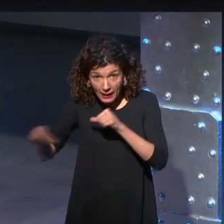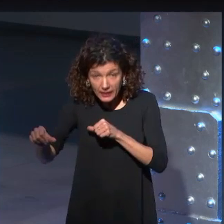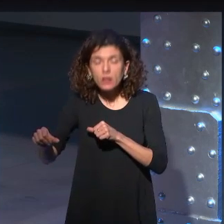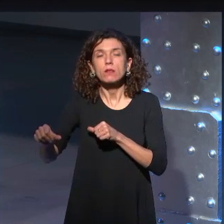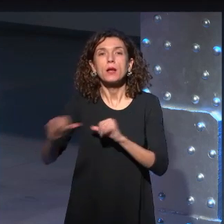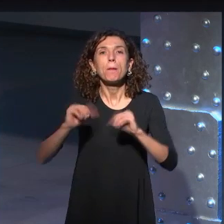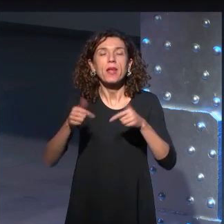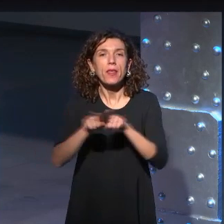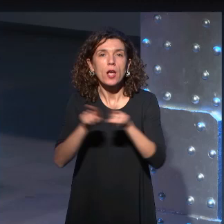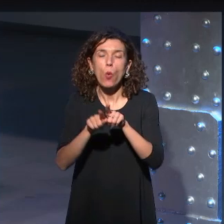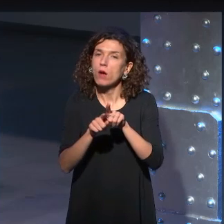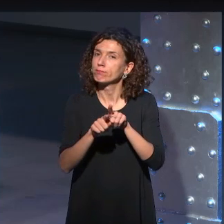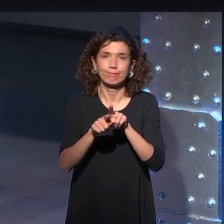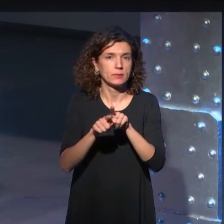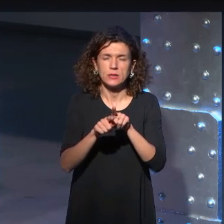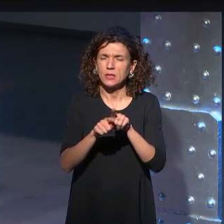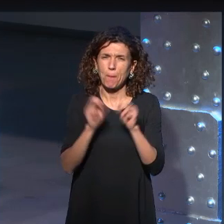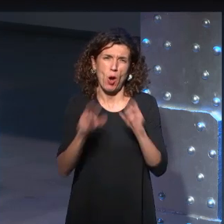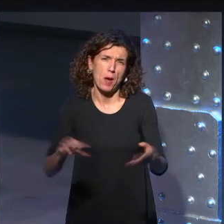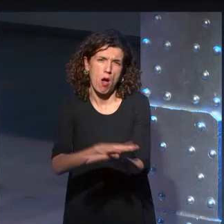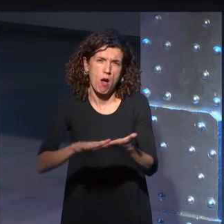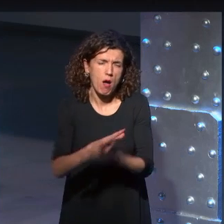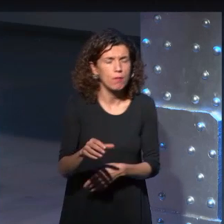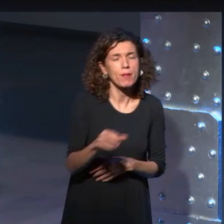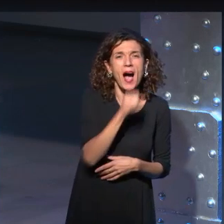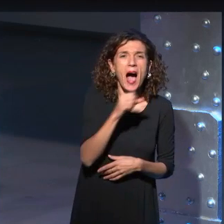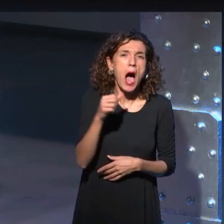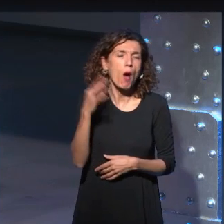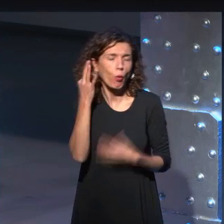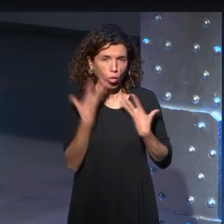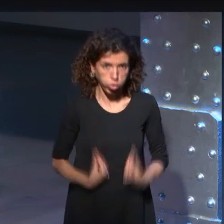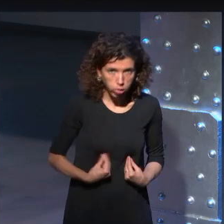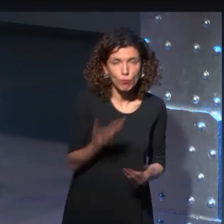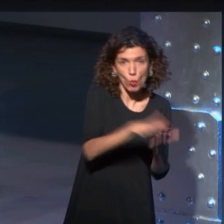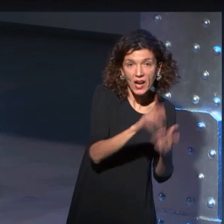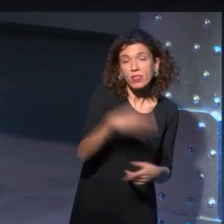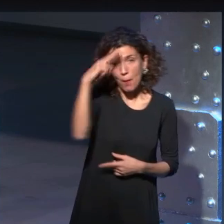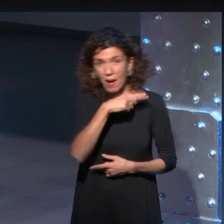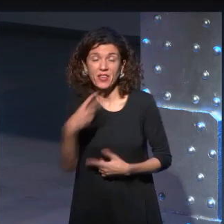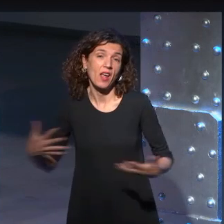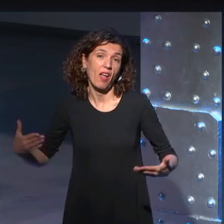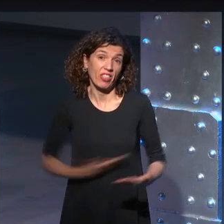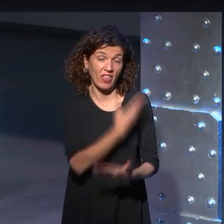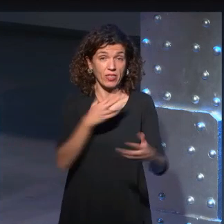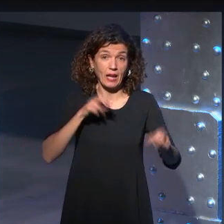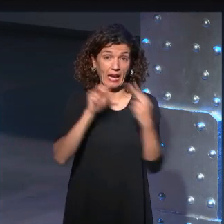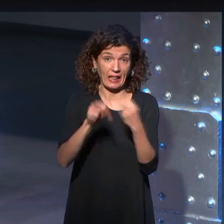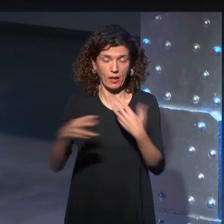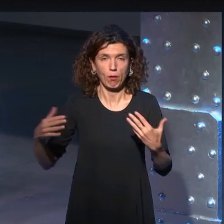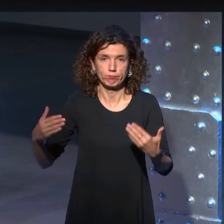ahí empieza un oleaje de muerte. La abuela se muere de depresión, los padres mueren en un accidente de carretera